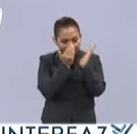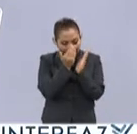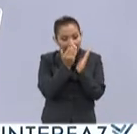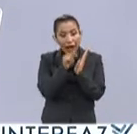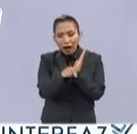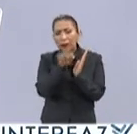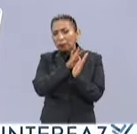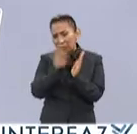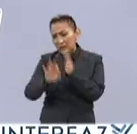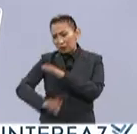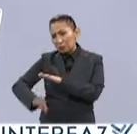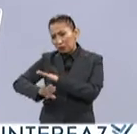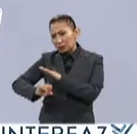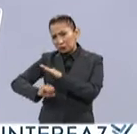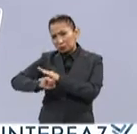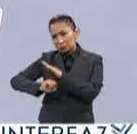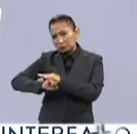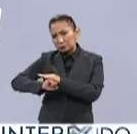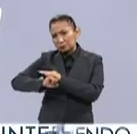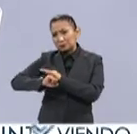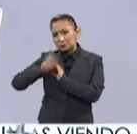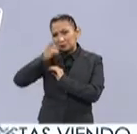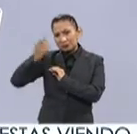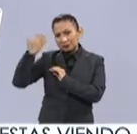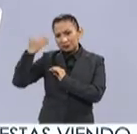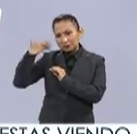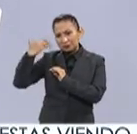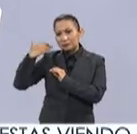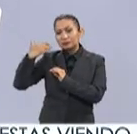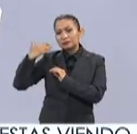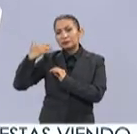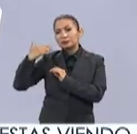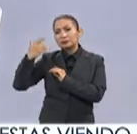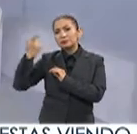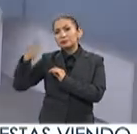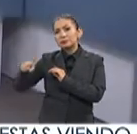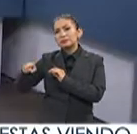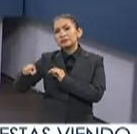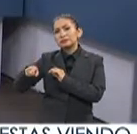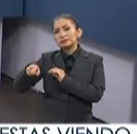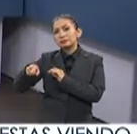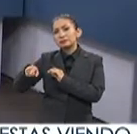pues tiene las bases, como lo mencioné al principio, pues para,